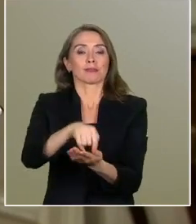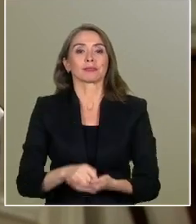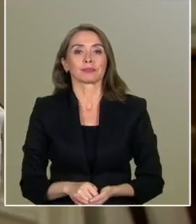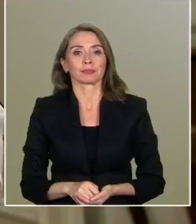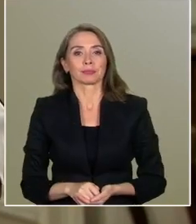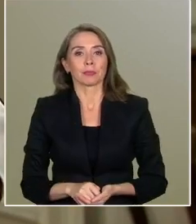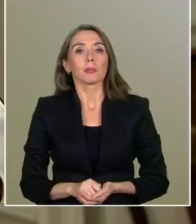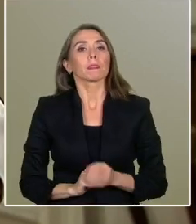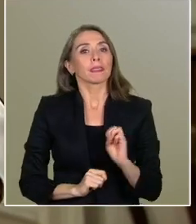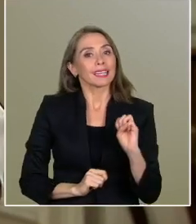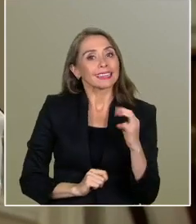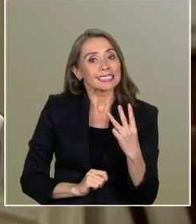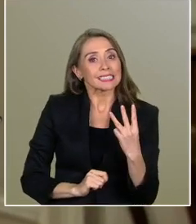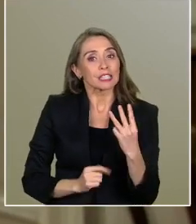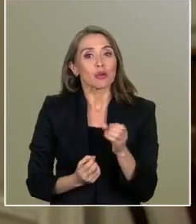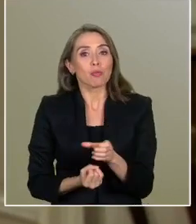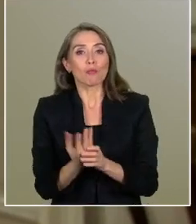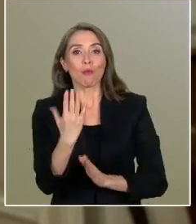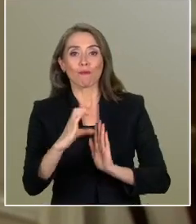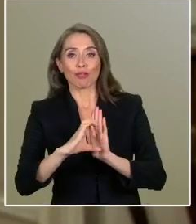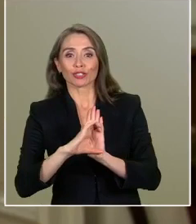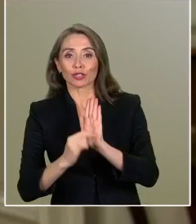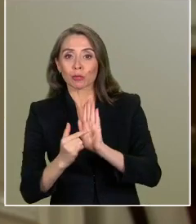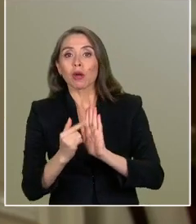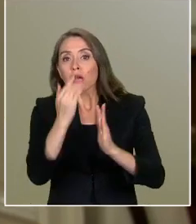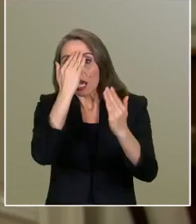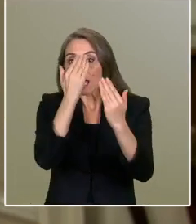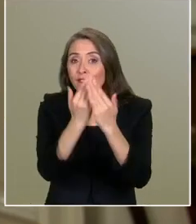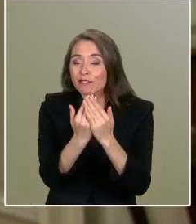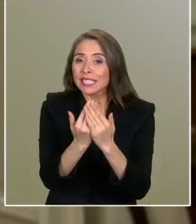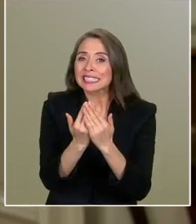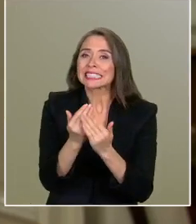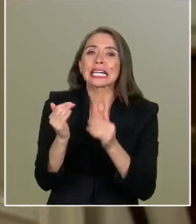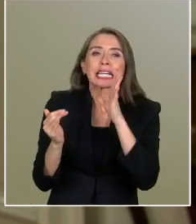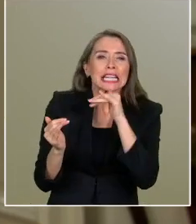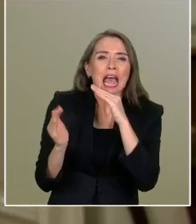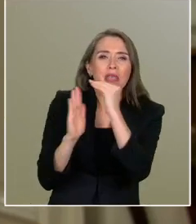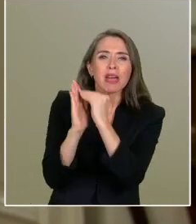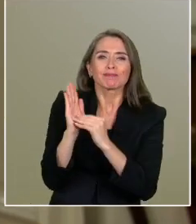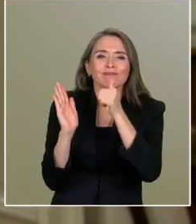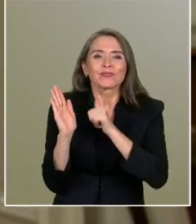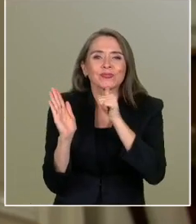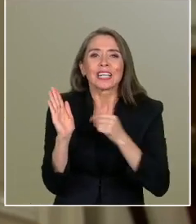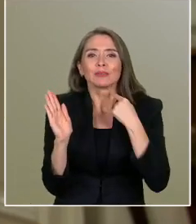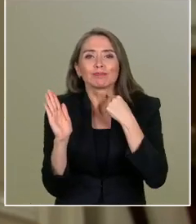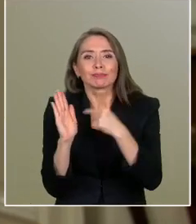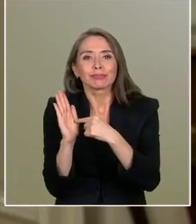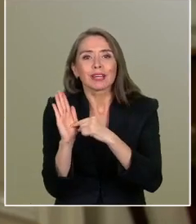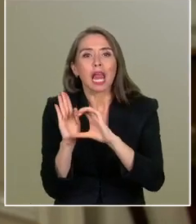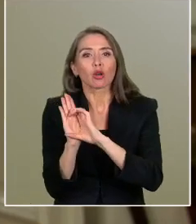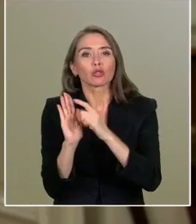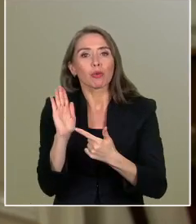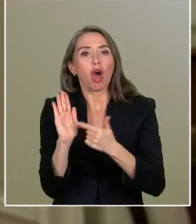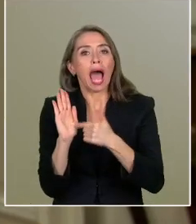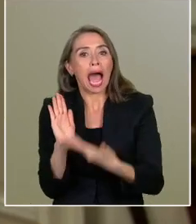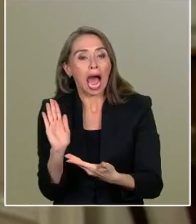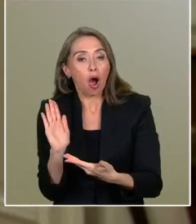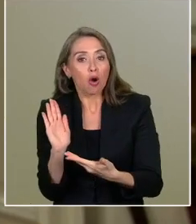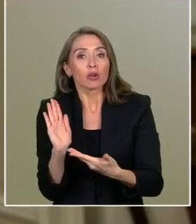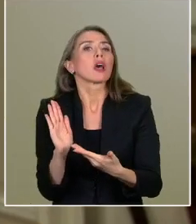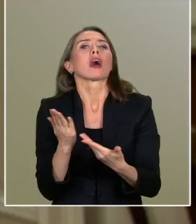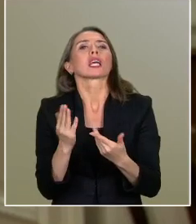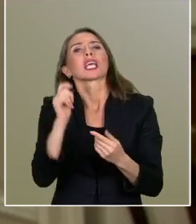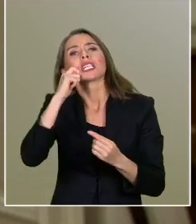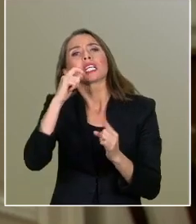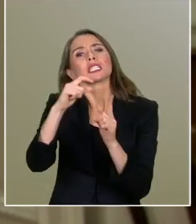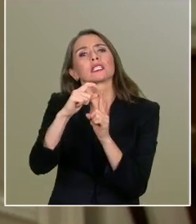entonces el lugar esta nueva constitución enfrenta a los severos defectos y carencias que presenta el texto vigente respecto de la